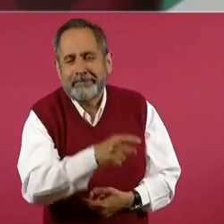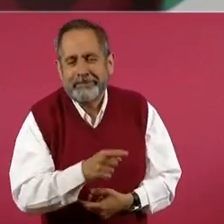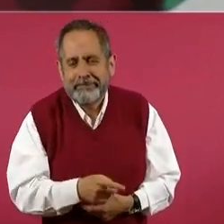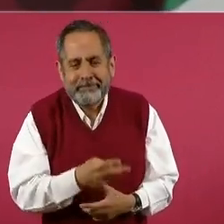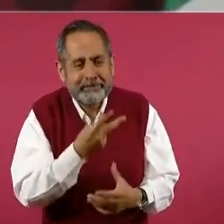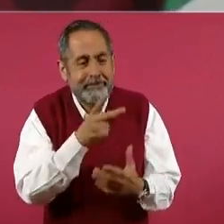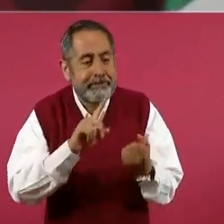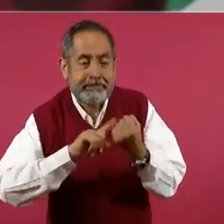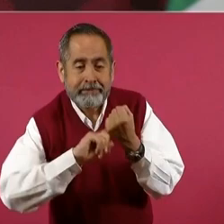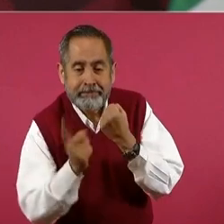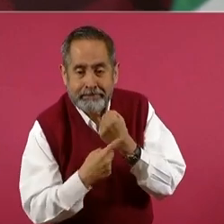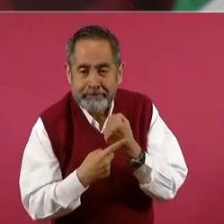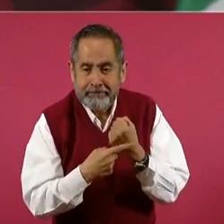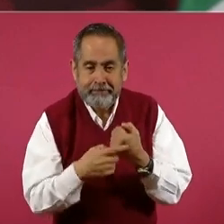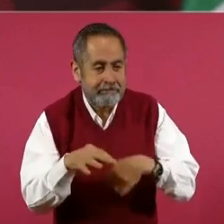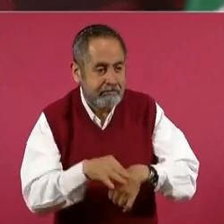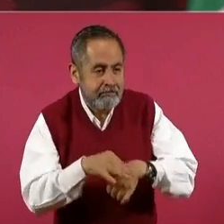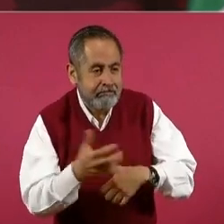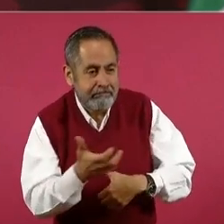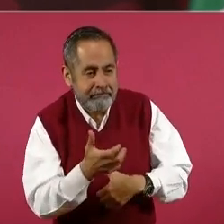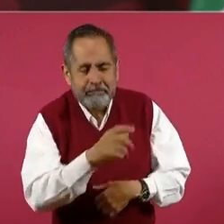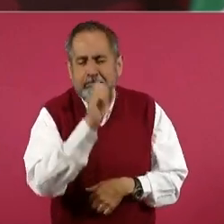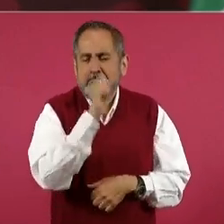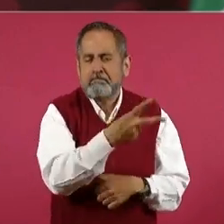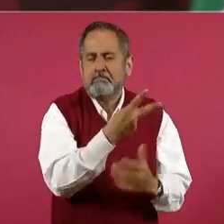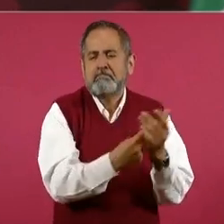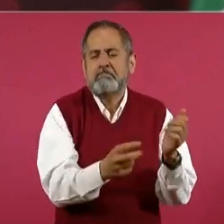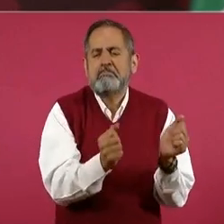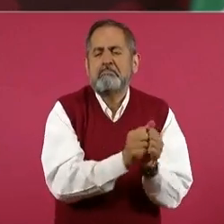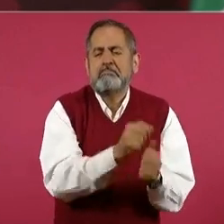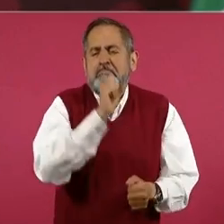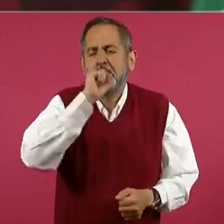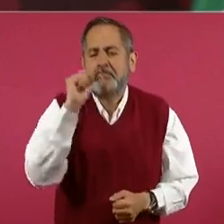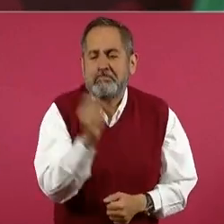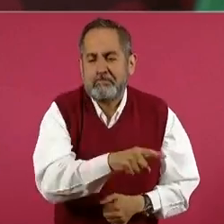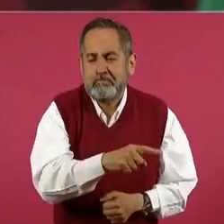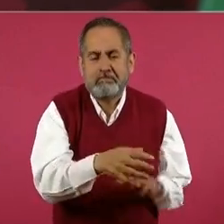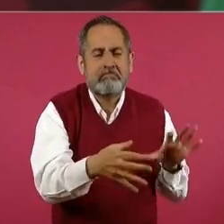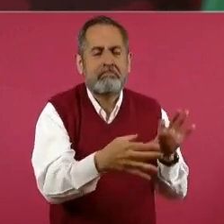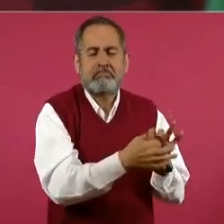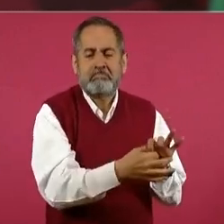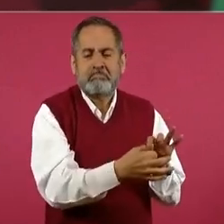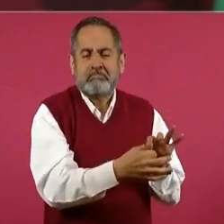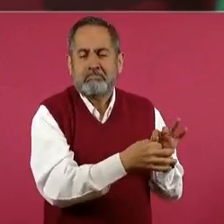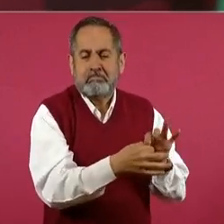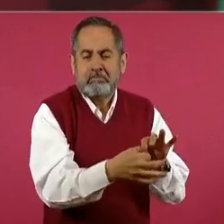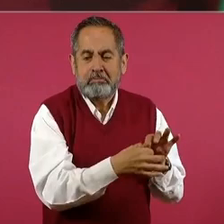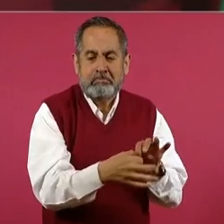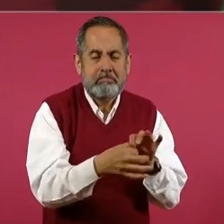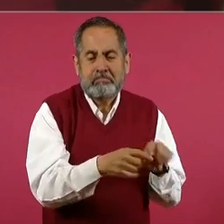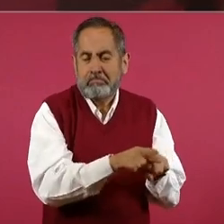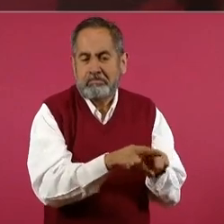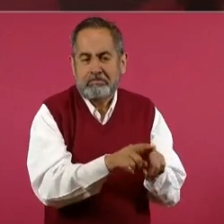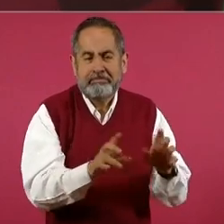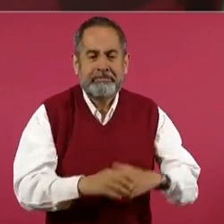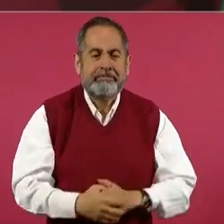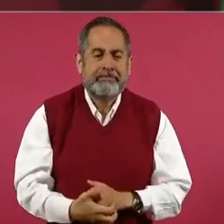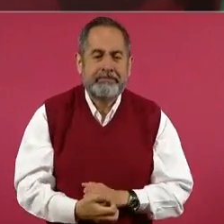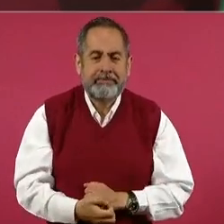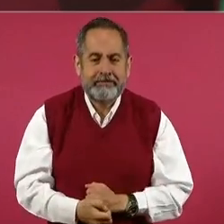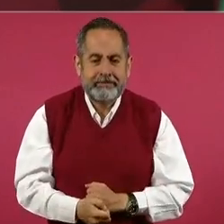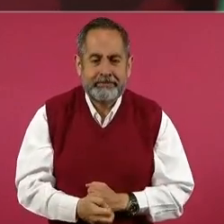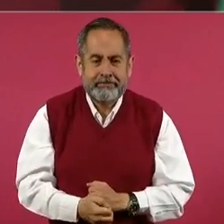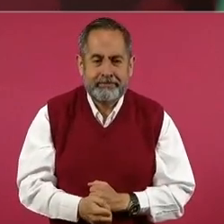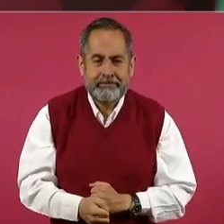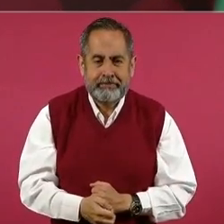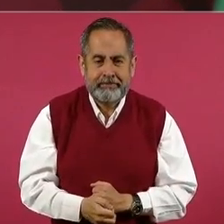Pero en los hechos es lo mismo, están aliados. Presidente, ¿pero eso no